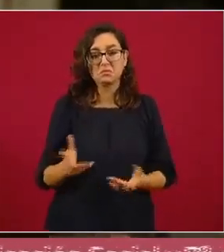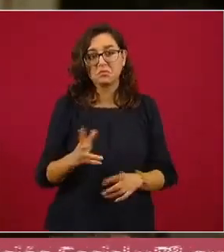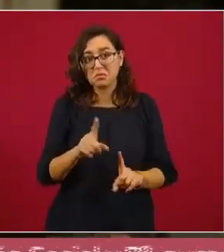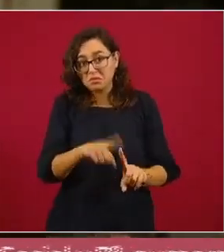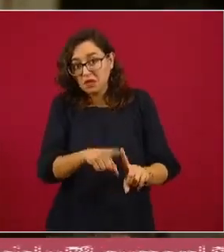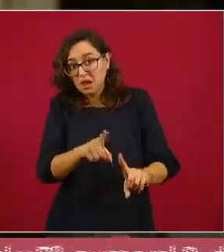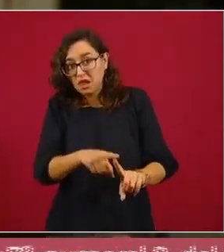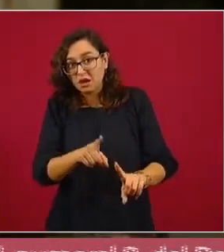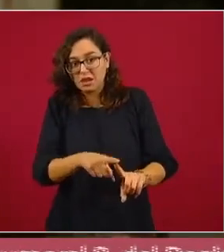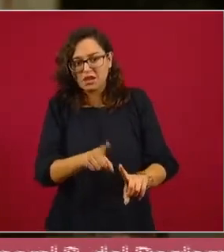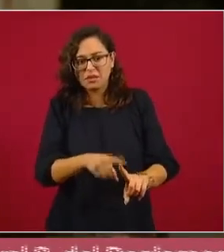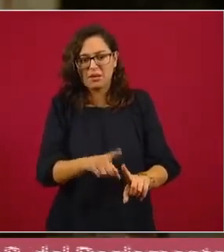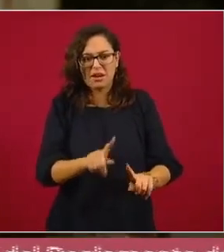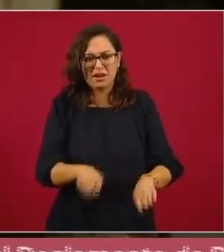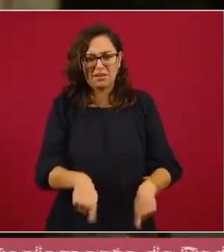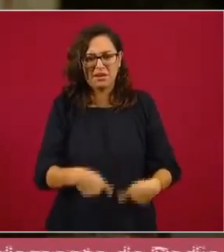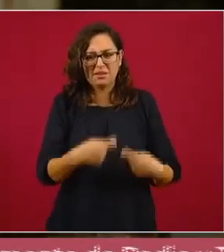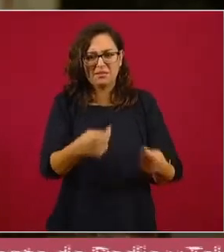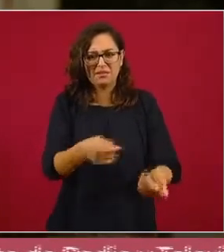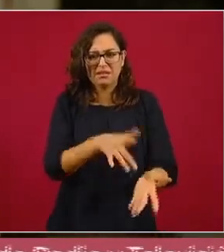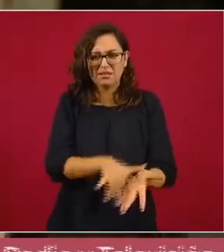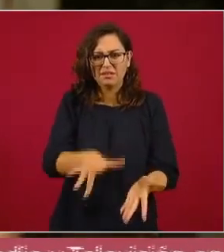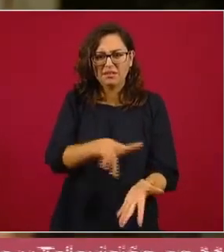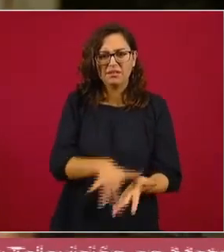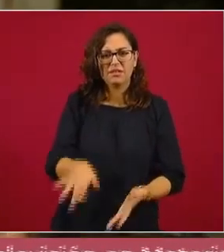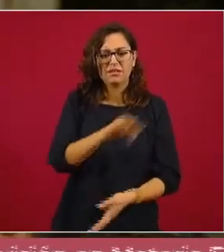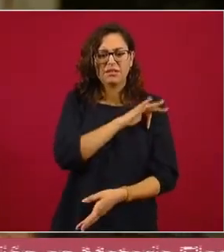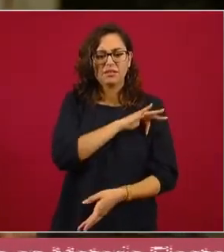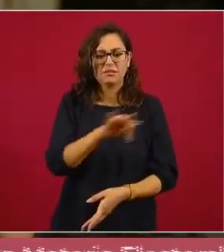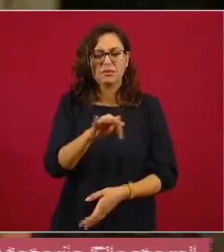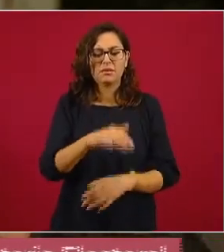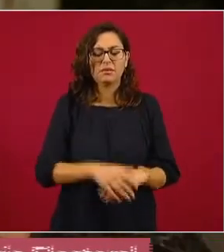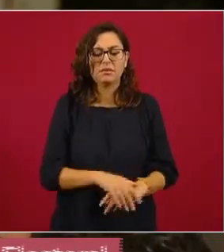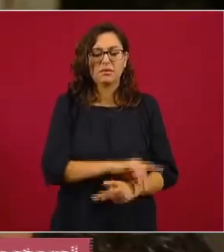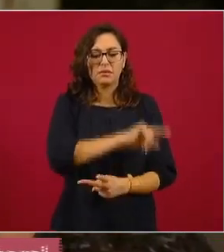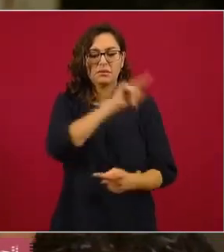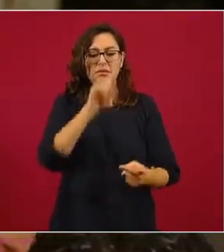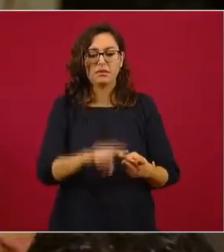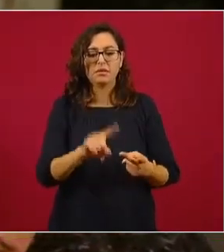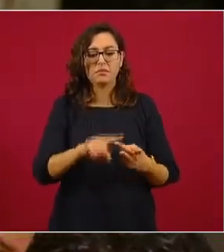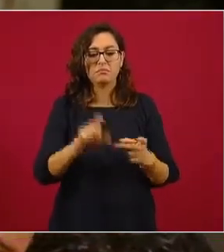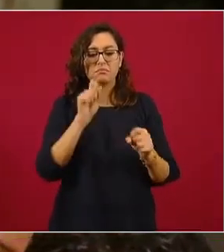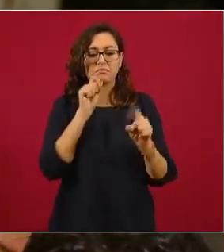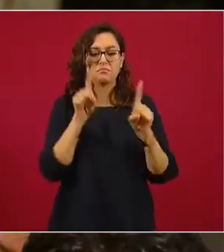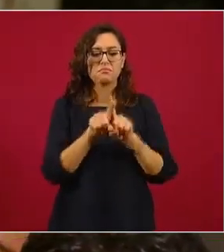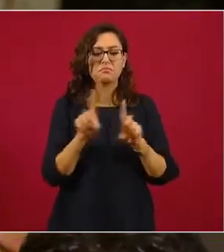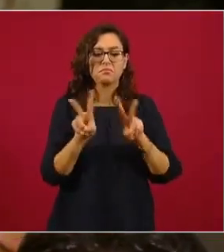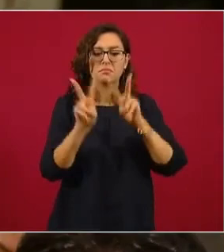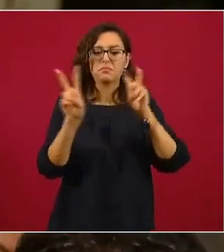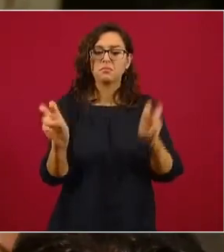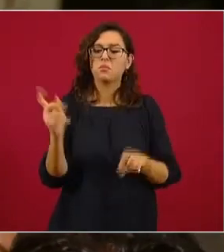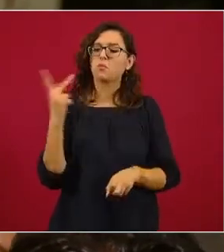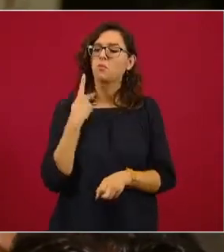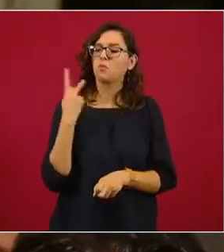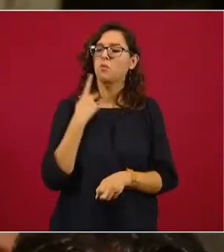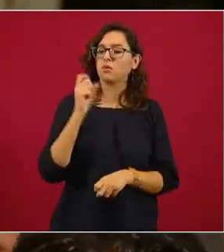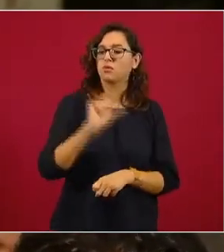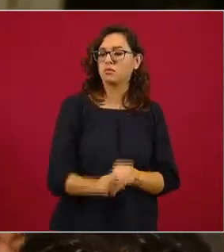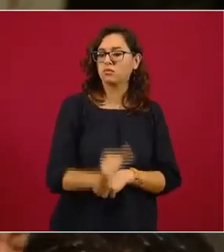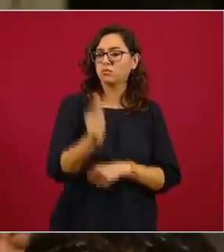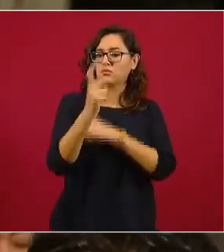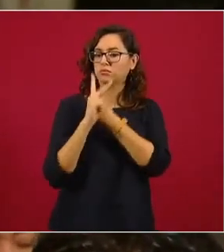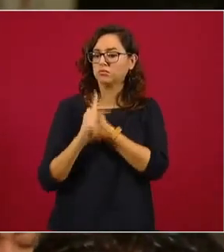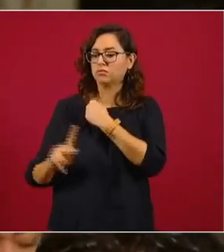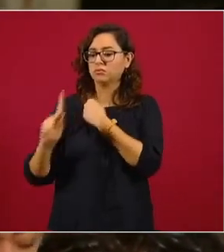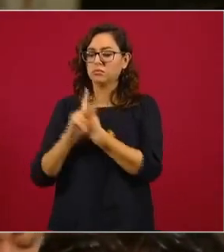pueden apoyar. La primera propuesta también es en tema de política exterior. Hasta el día de hoy el sistema de exportar al mundo